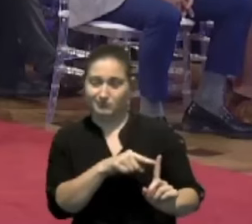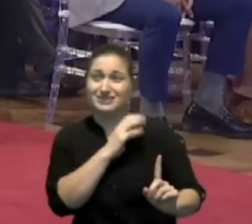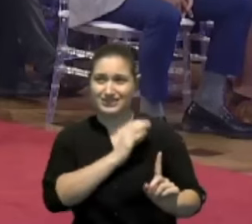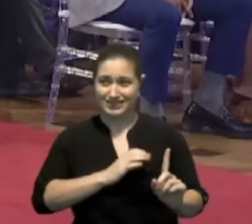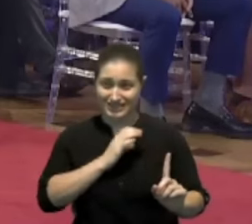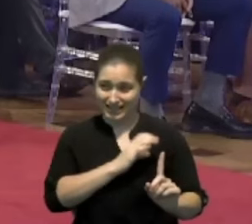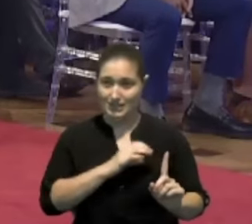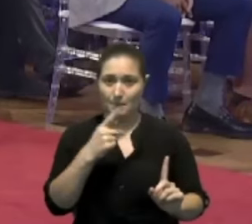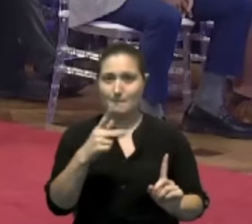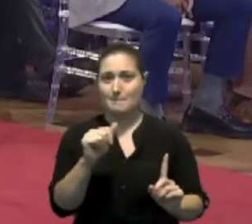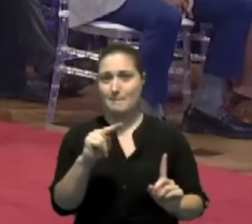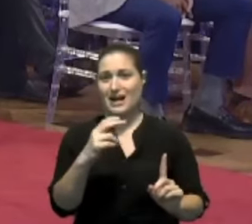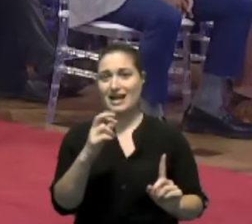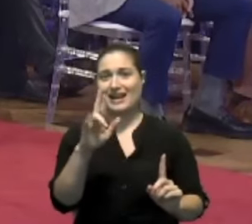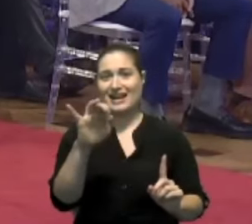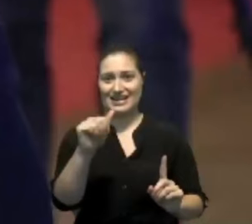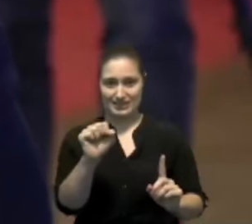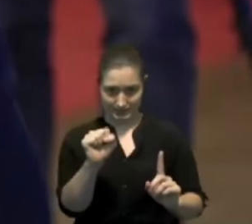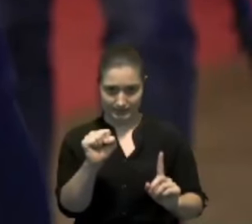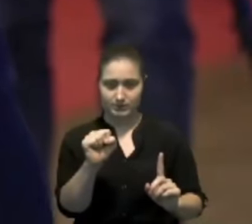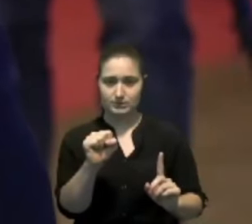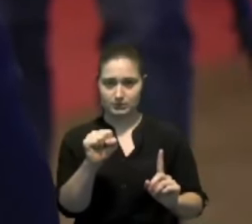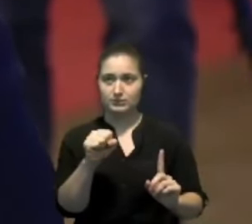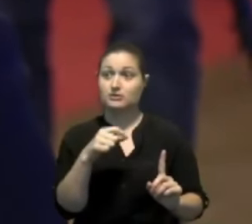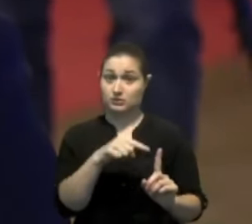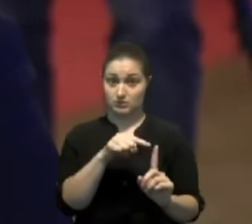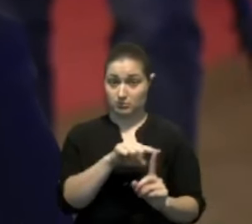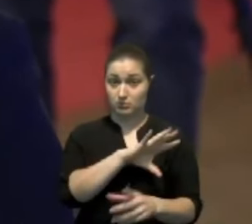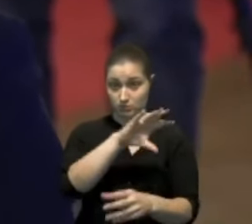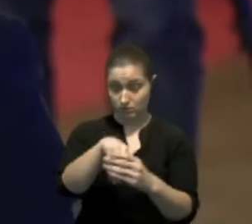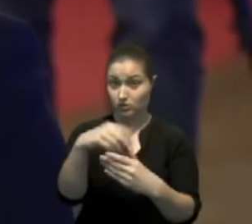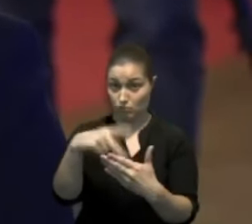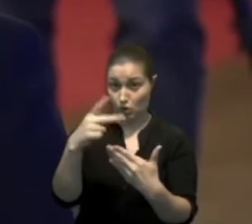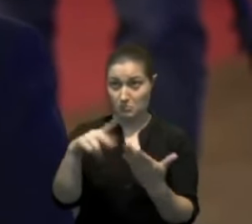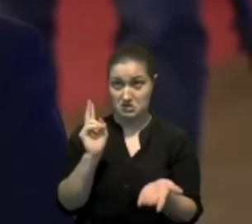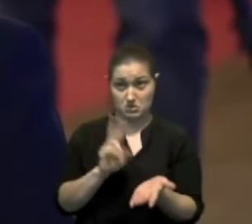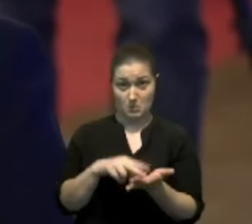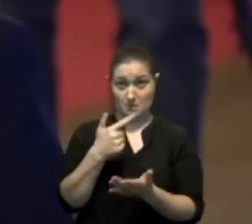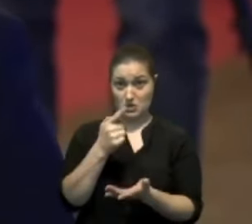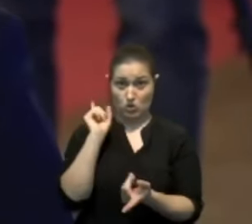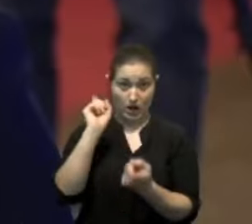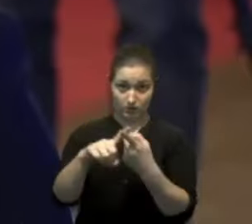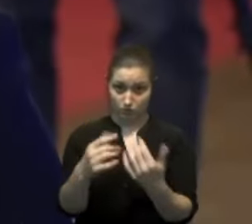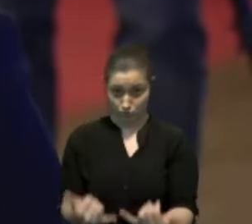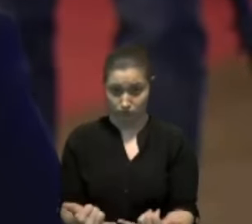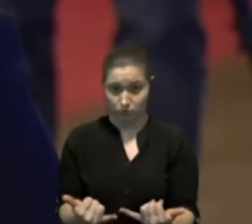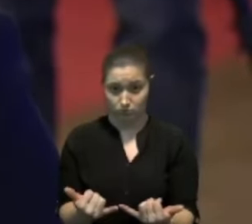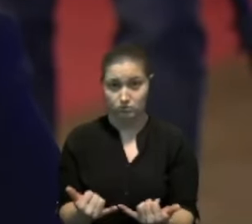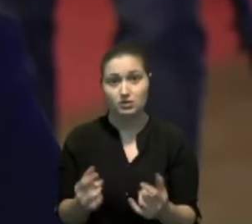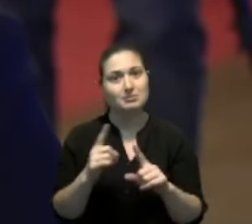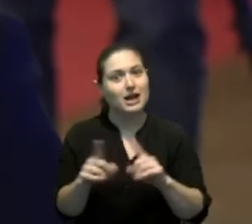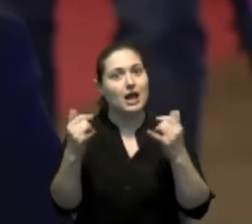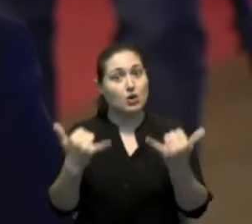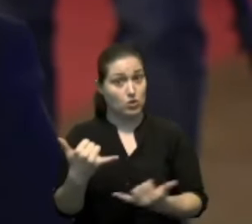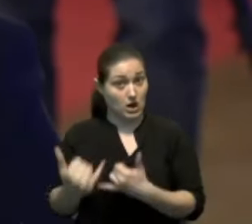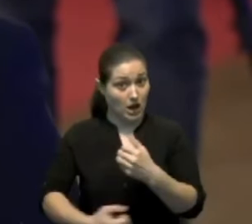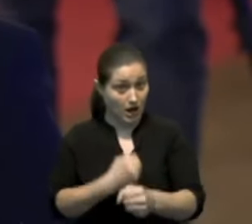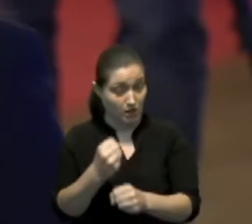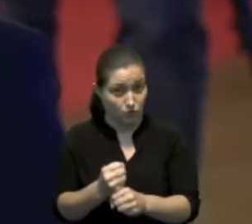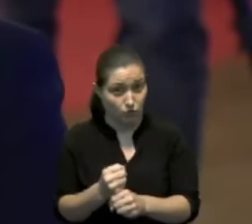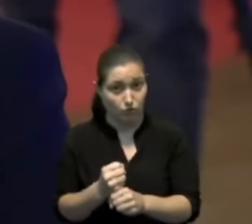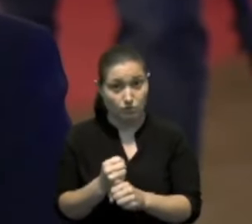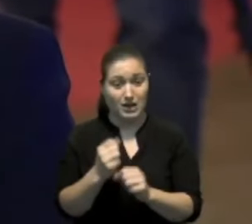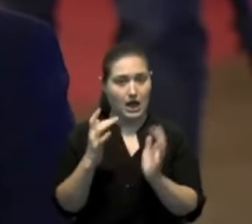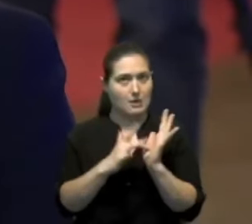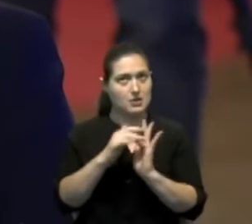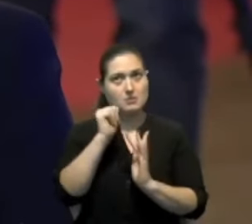de páncreas él está pertenece al programa desde el 2021 pero este año resulta que desde abril